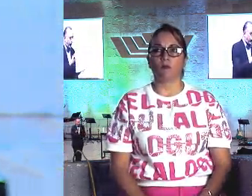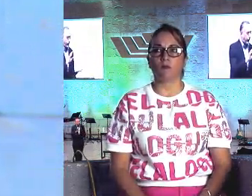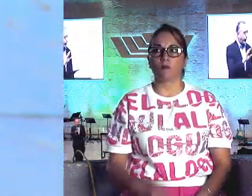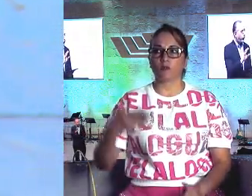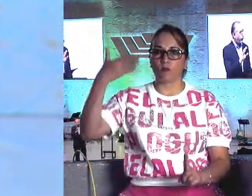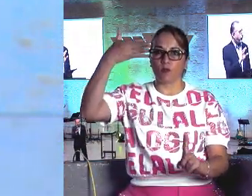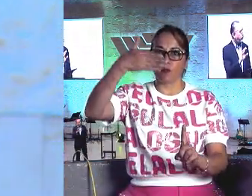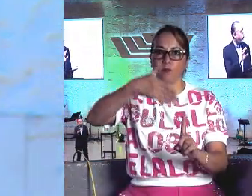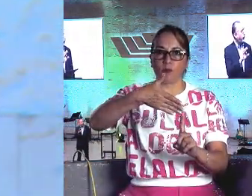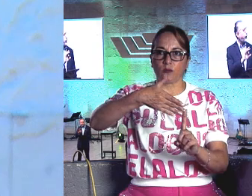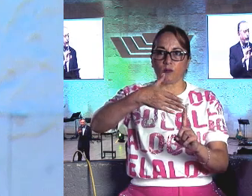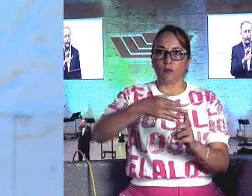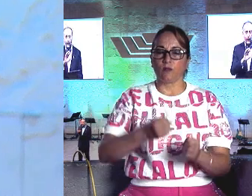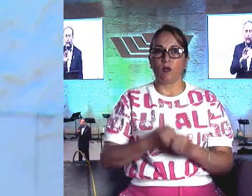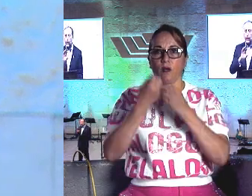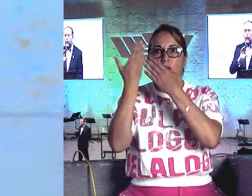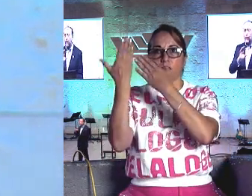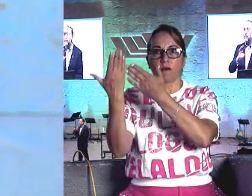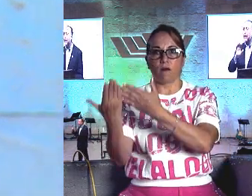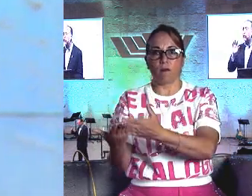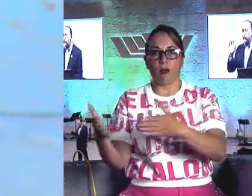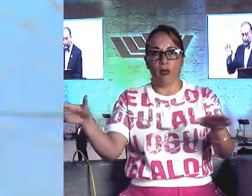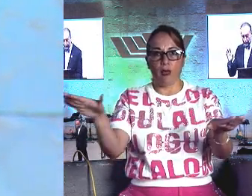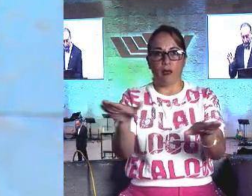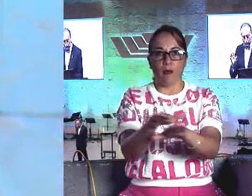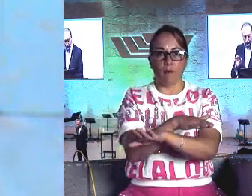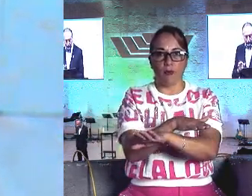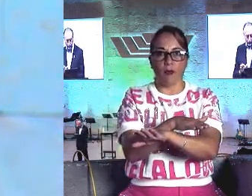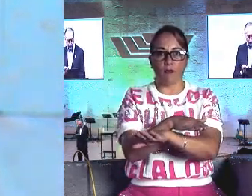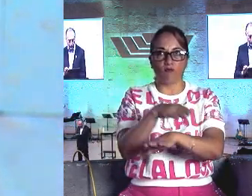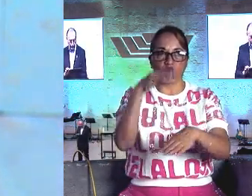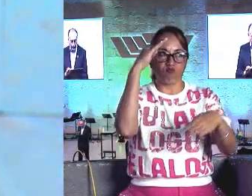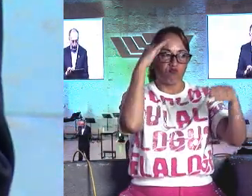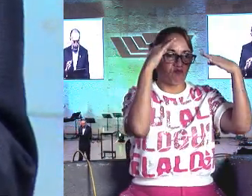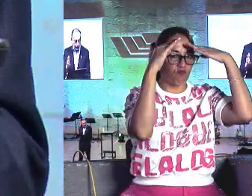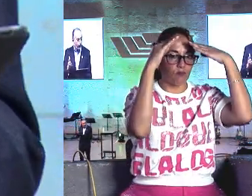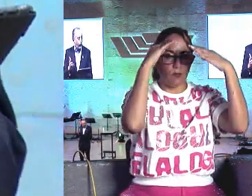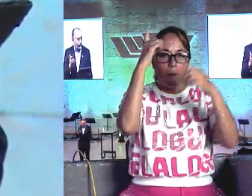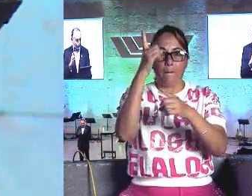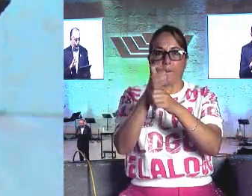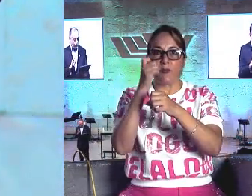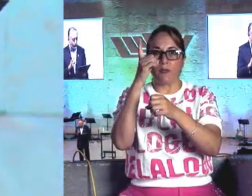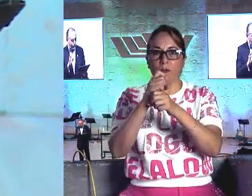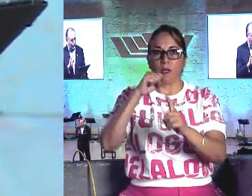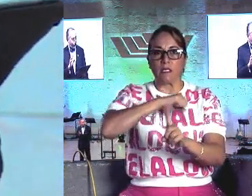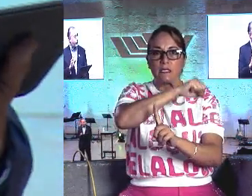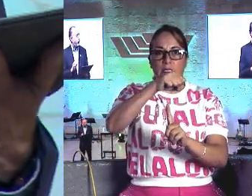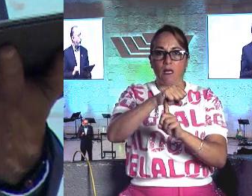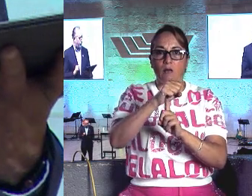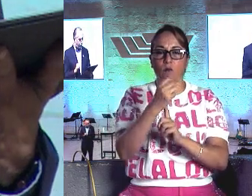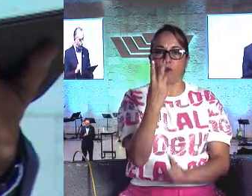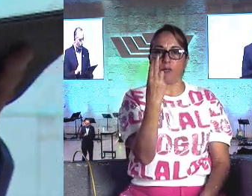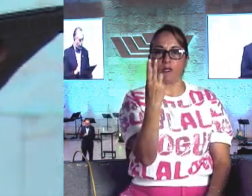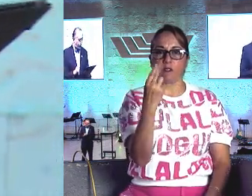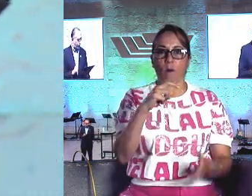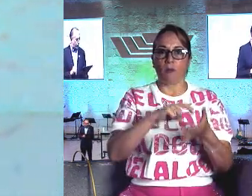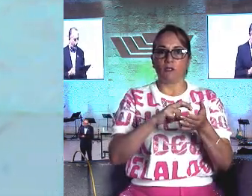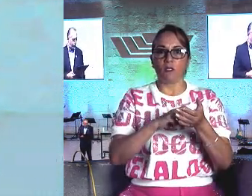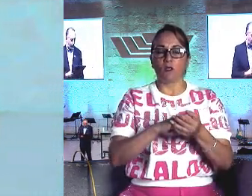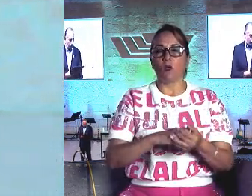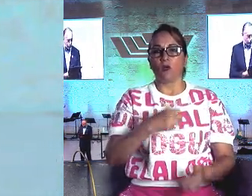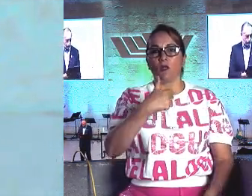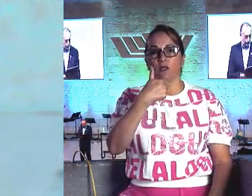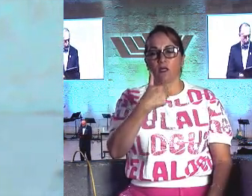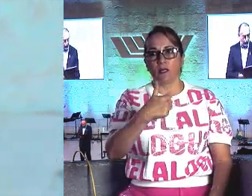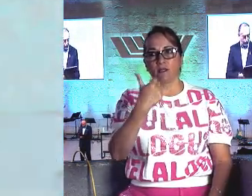Y eso nos va a llevar a cambiar nuestra perspectiva. Primero, en el Salmo 25, versículo 16 al